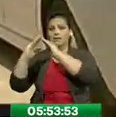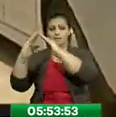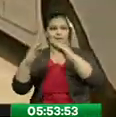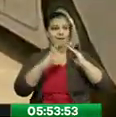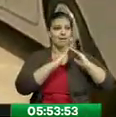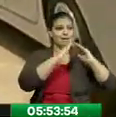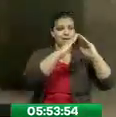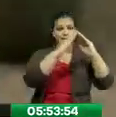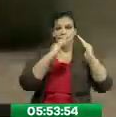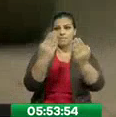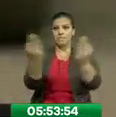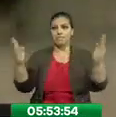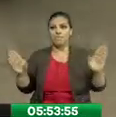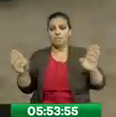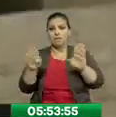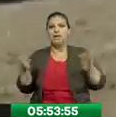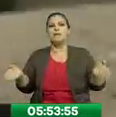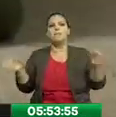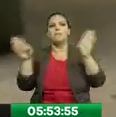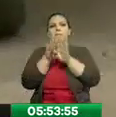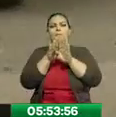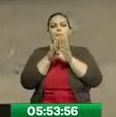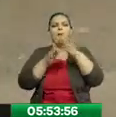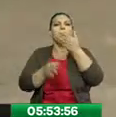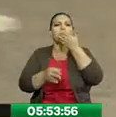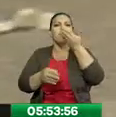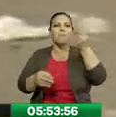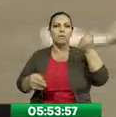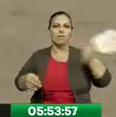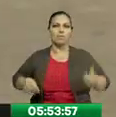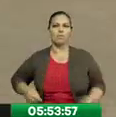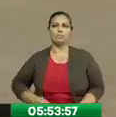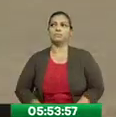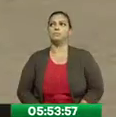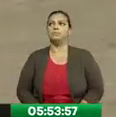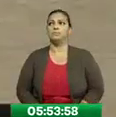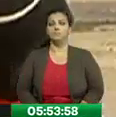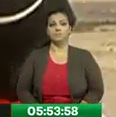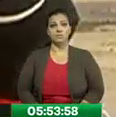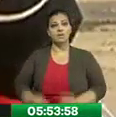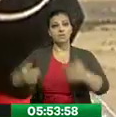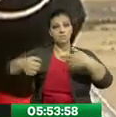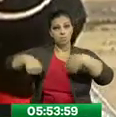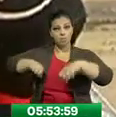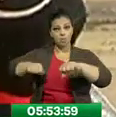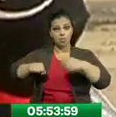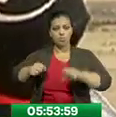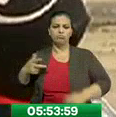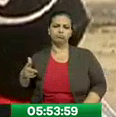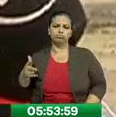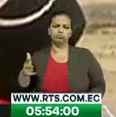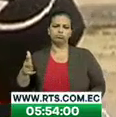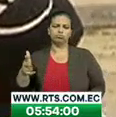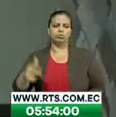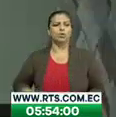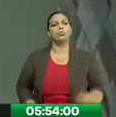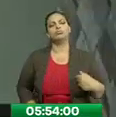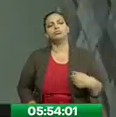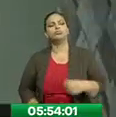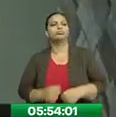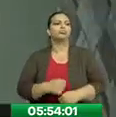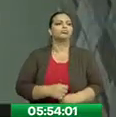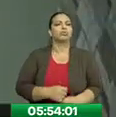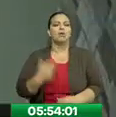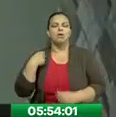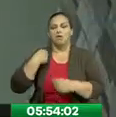A veces, por lo general, siempre andan en motos. Hay motos, te estacionan, te quitan lo que pertenece y todo, con revólver. En este